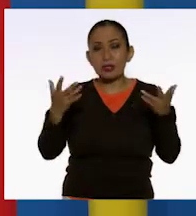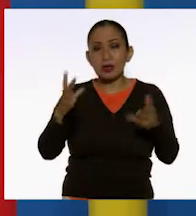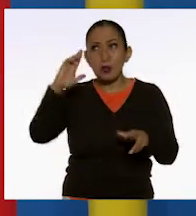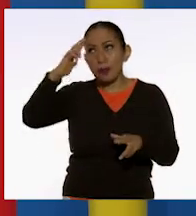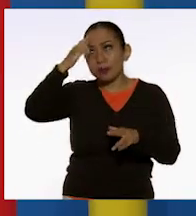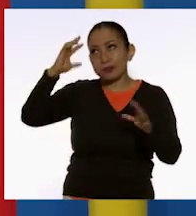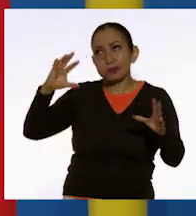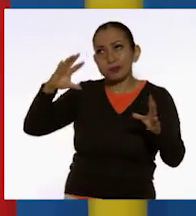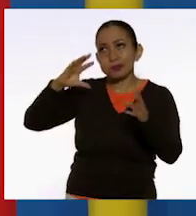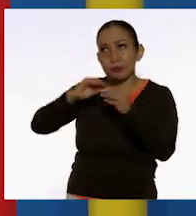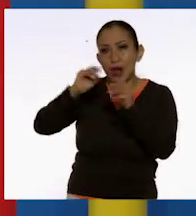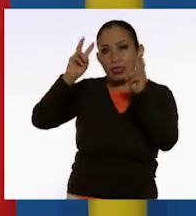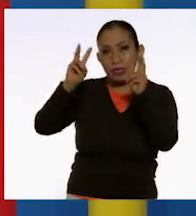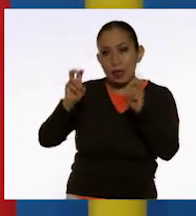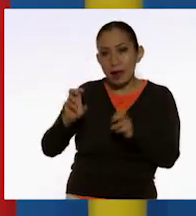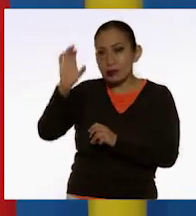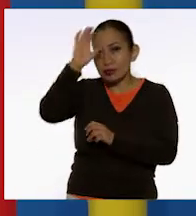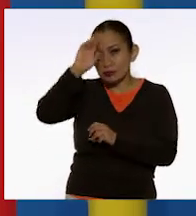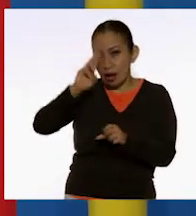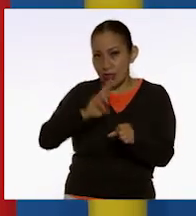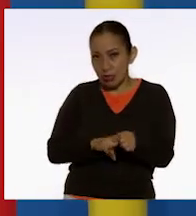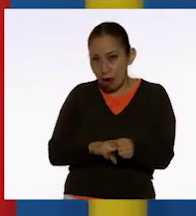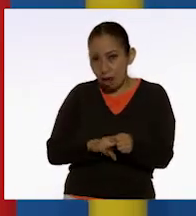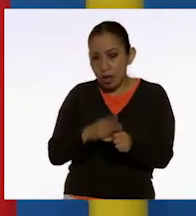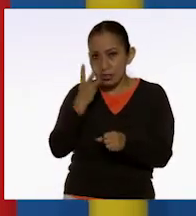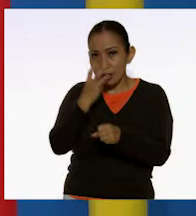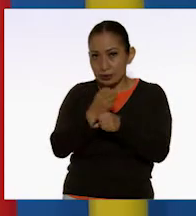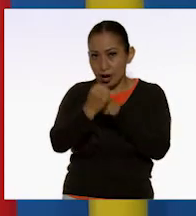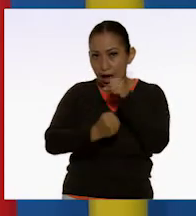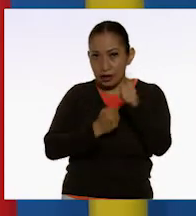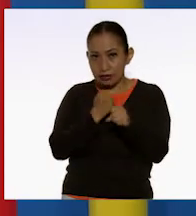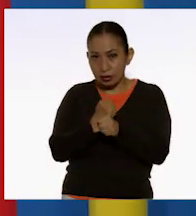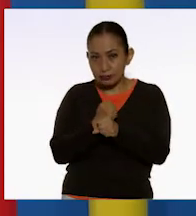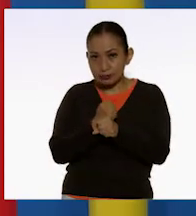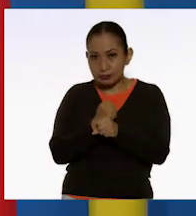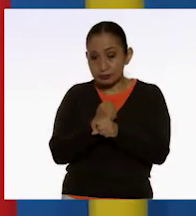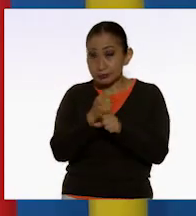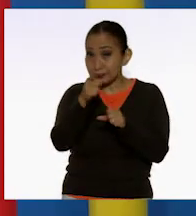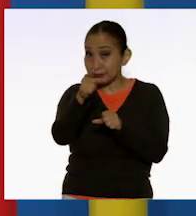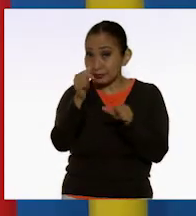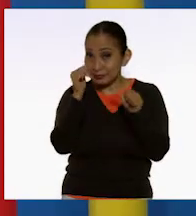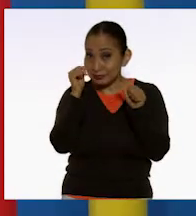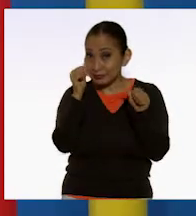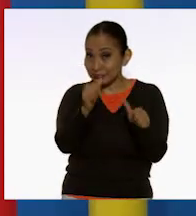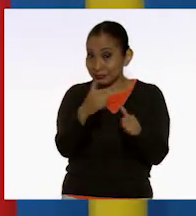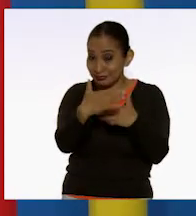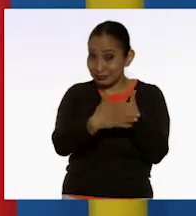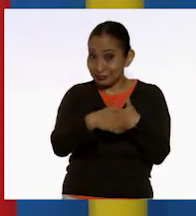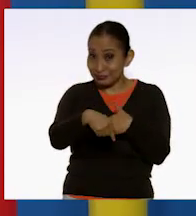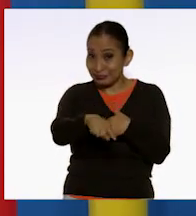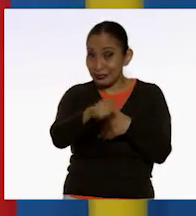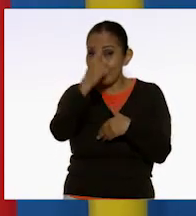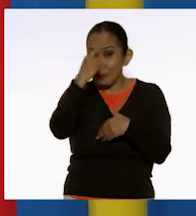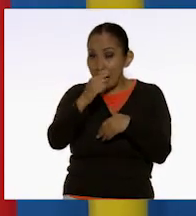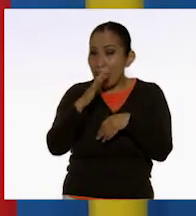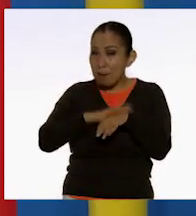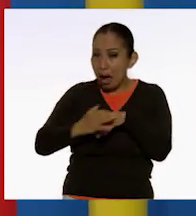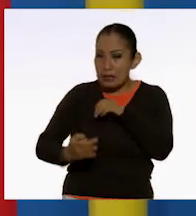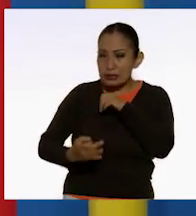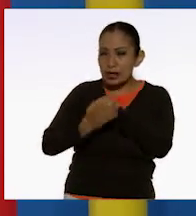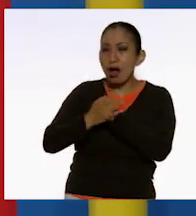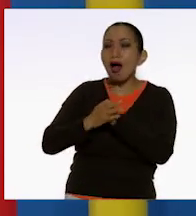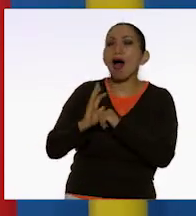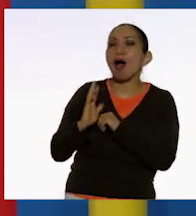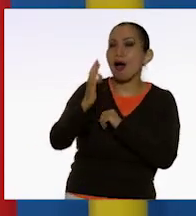repaso de los principales temas de Ciencias Naturales, tercer grado. Así que pongan mucha atención para reforzar y